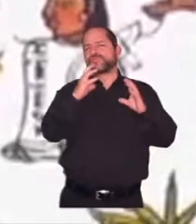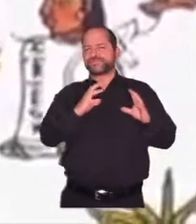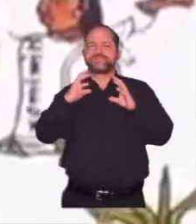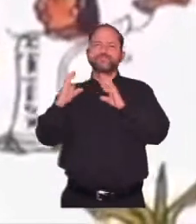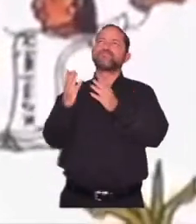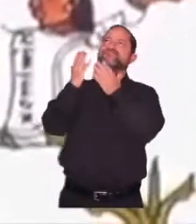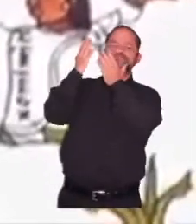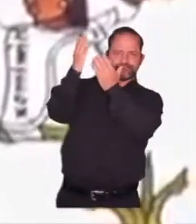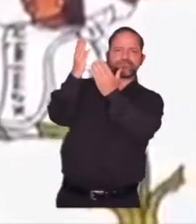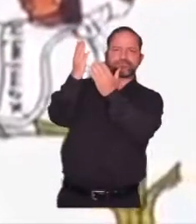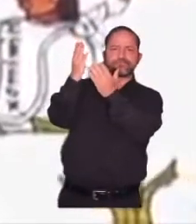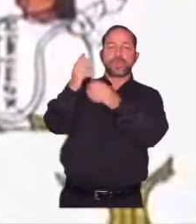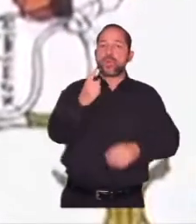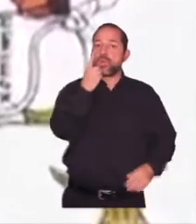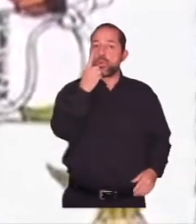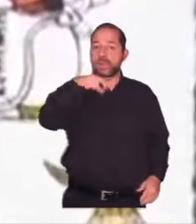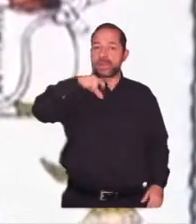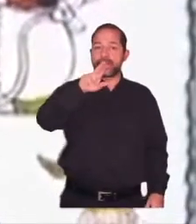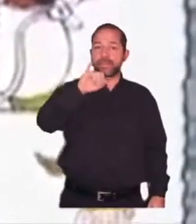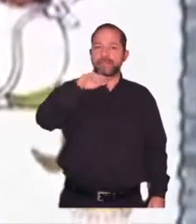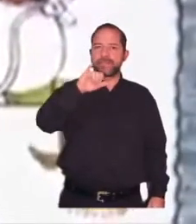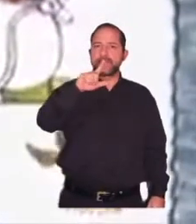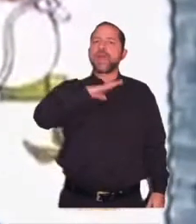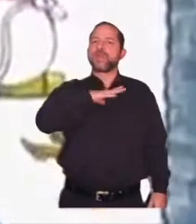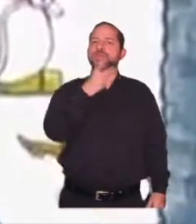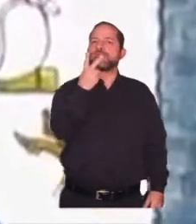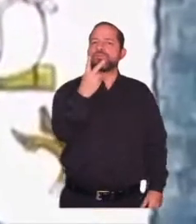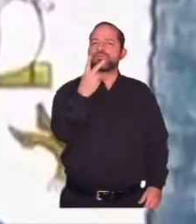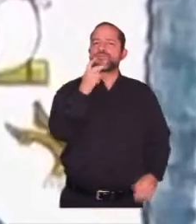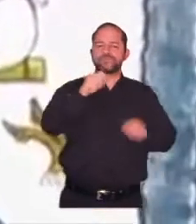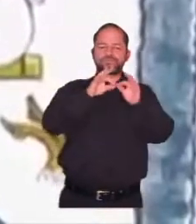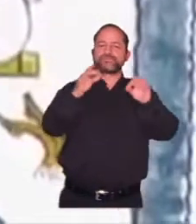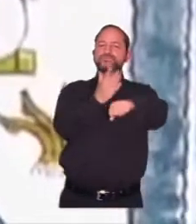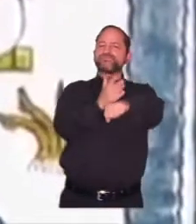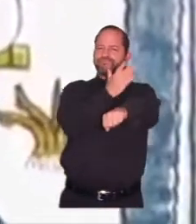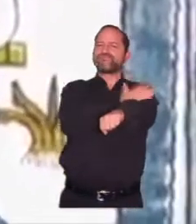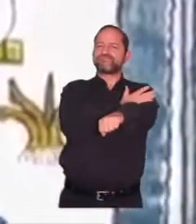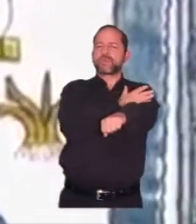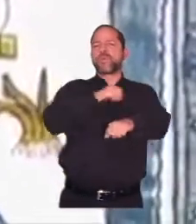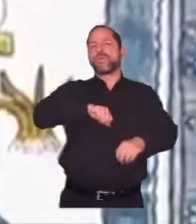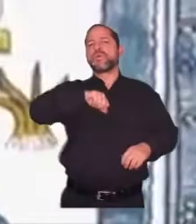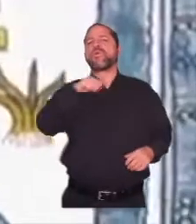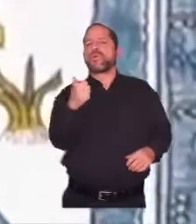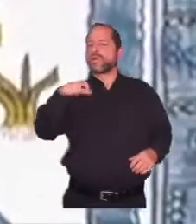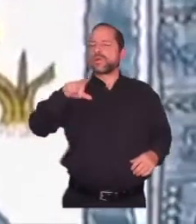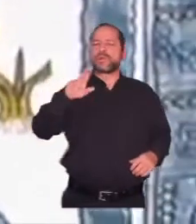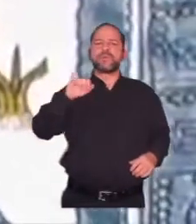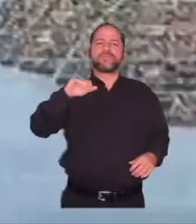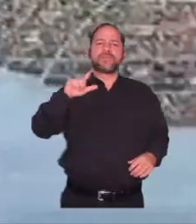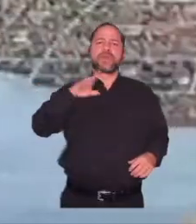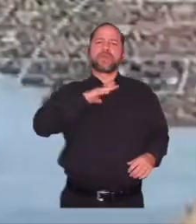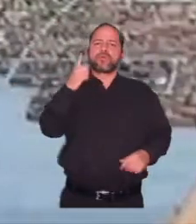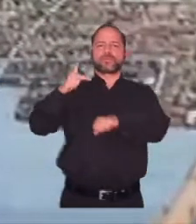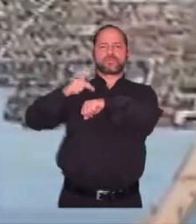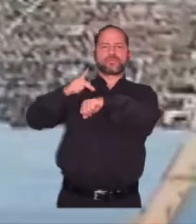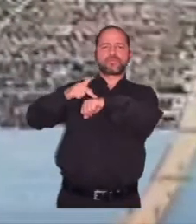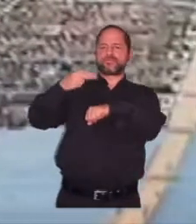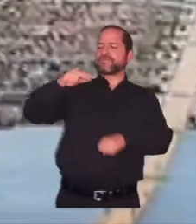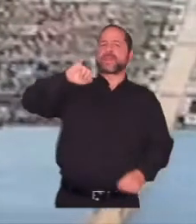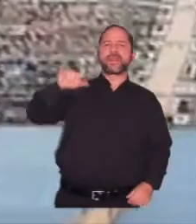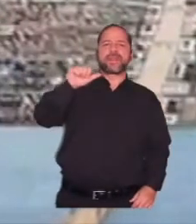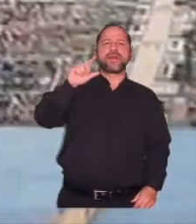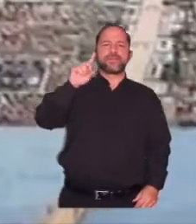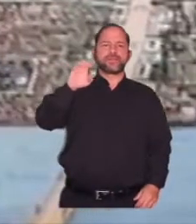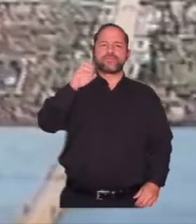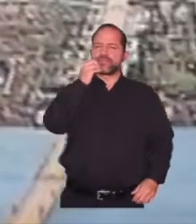y tlatelolco se instalaron en islotes del lago de texcoco los primeros fundaron méxico-tenochtitlan